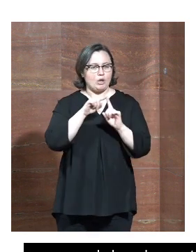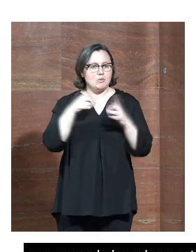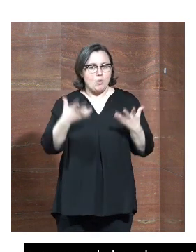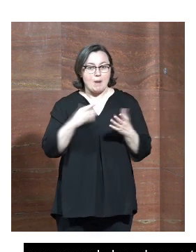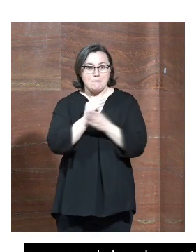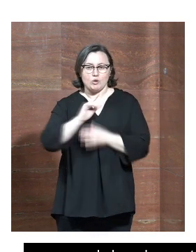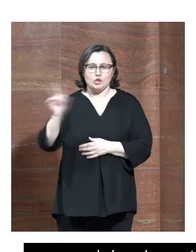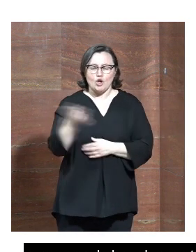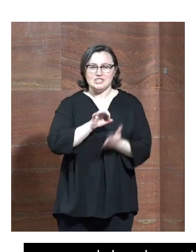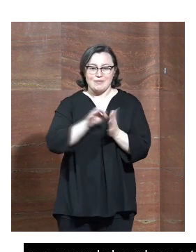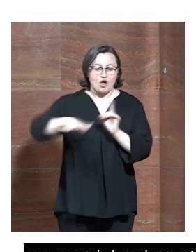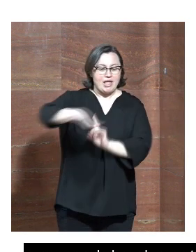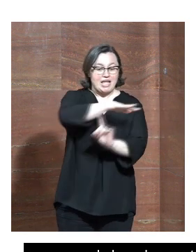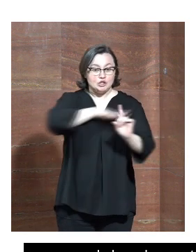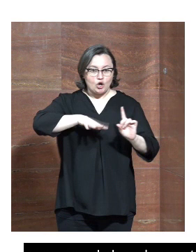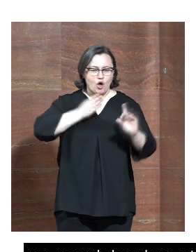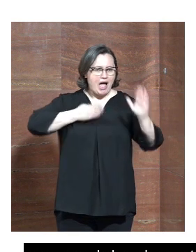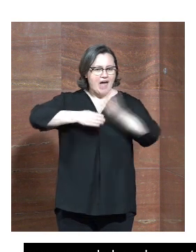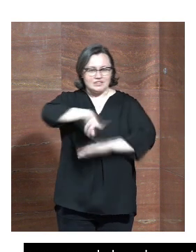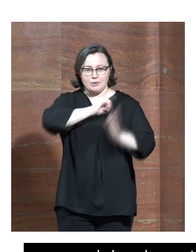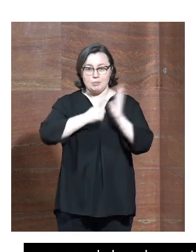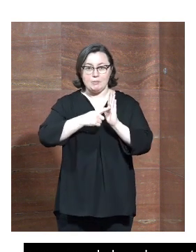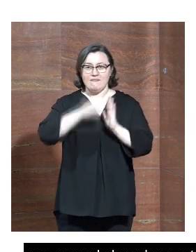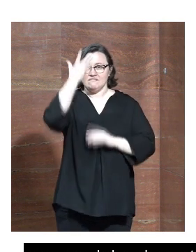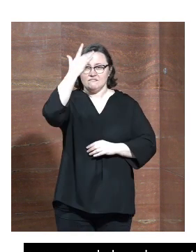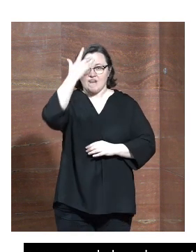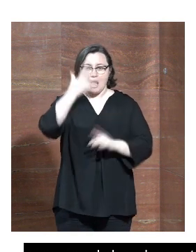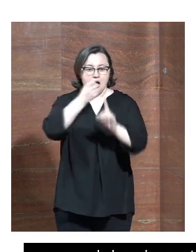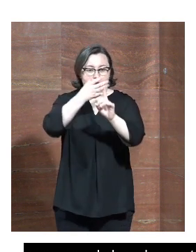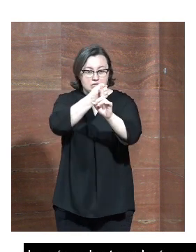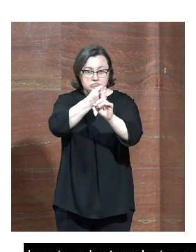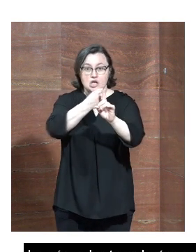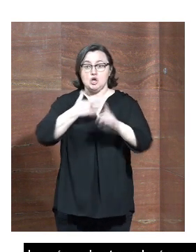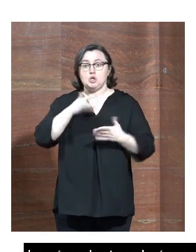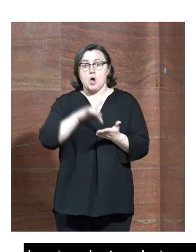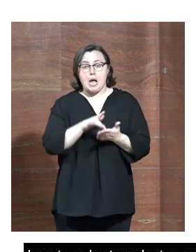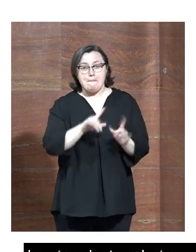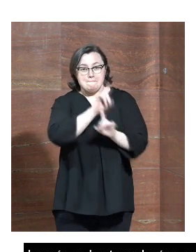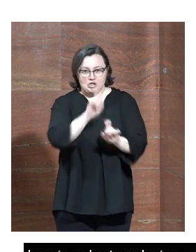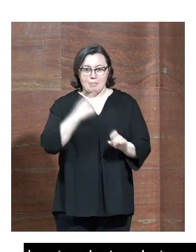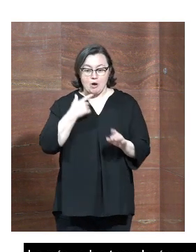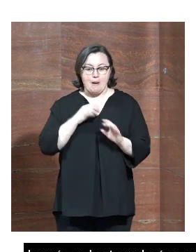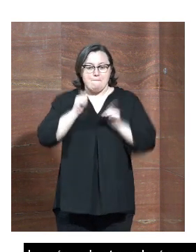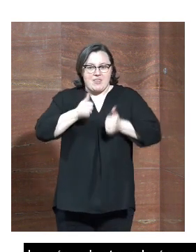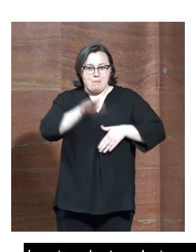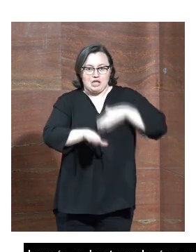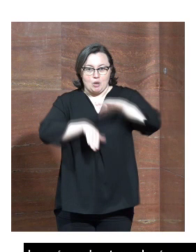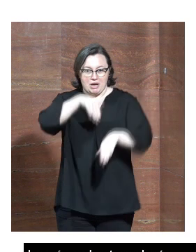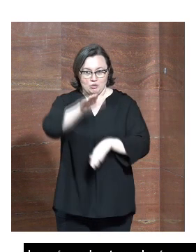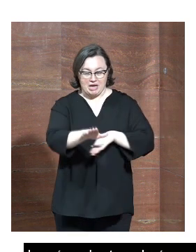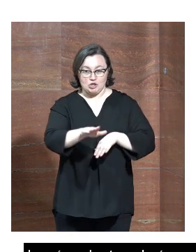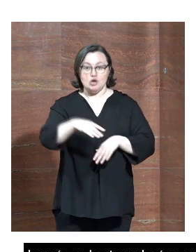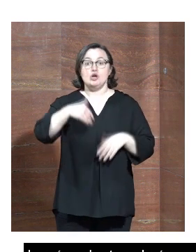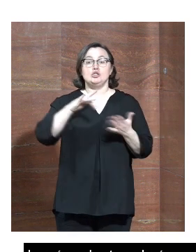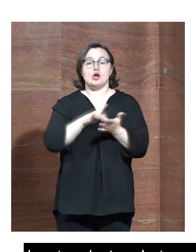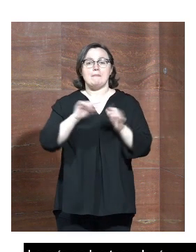los productos, servicios y entornos lleguen a ser accesibles. Es una utopía y yo no lo viviré, pero sí, hay que empezar por algo. Y el presidente